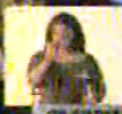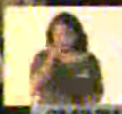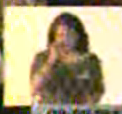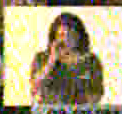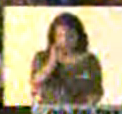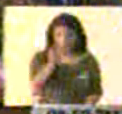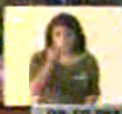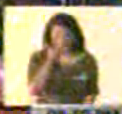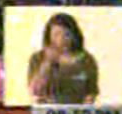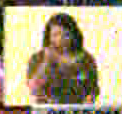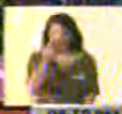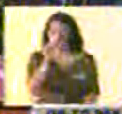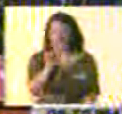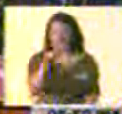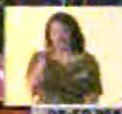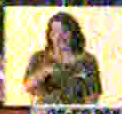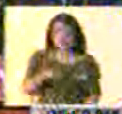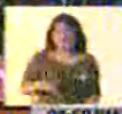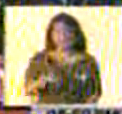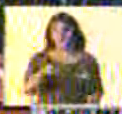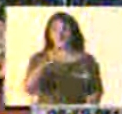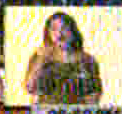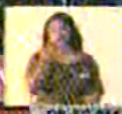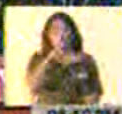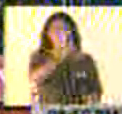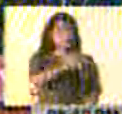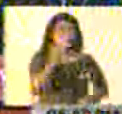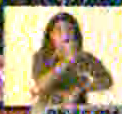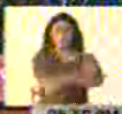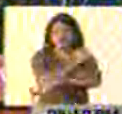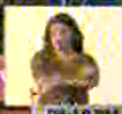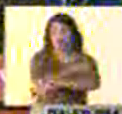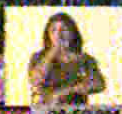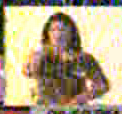Mire, no hay nadie que tenga el coraje en la oposición